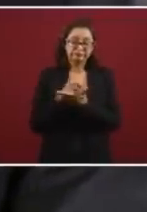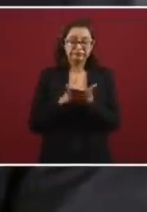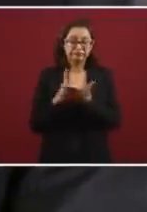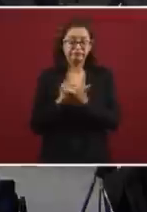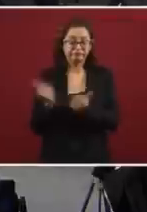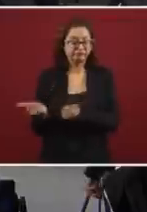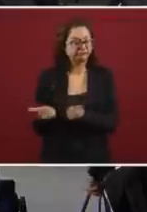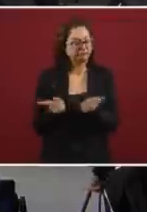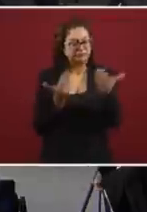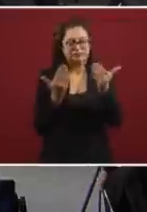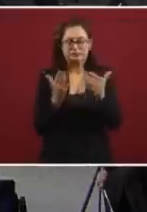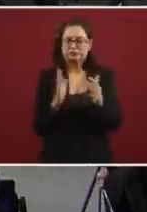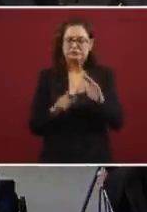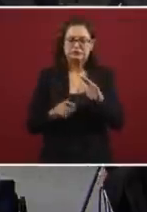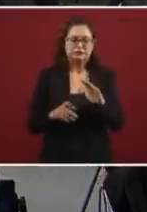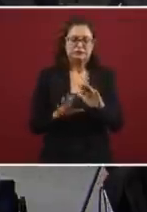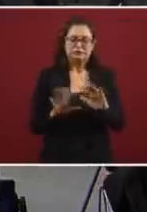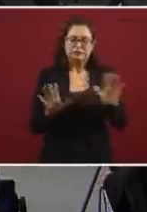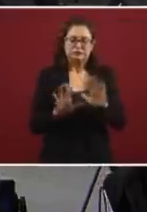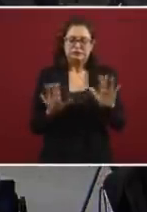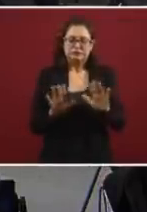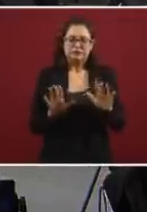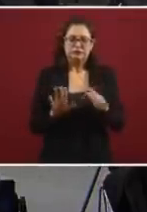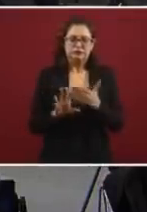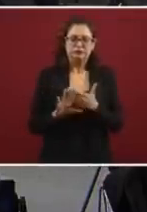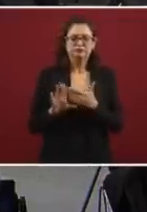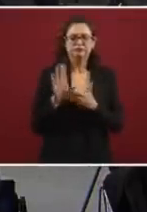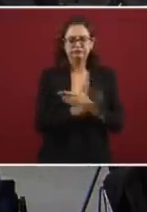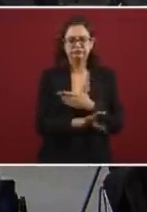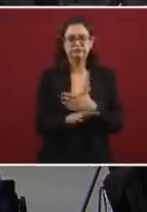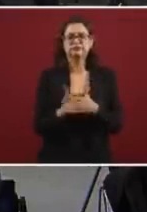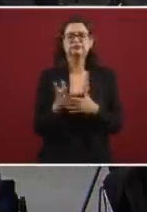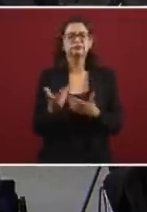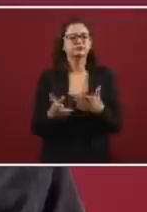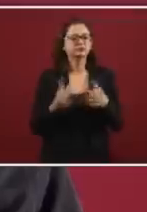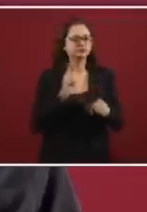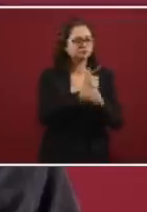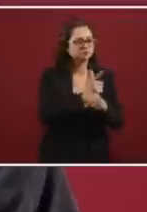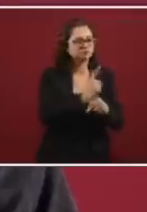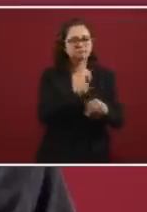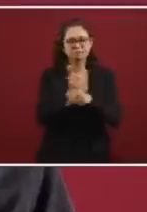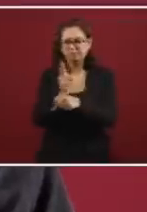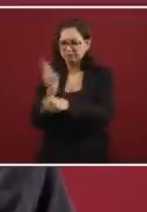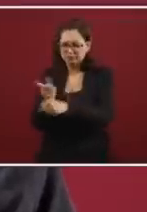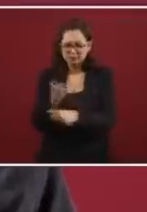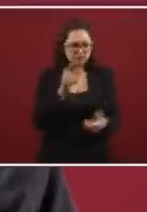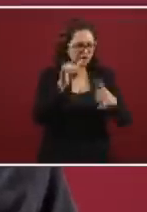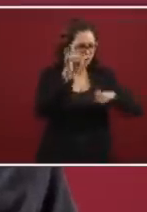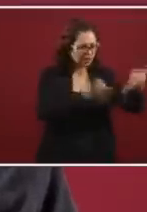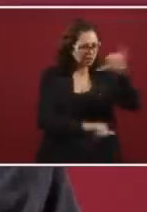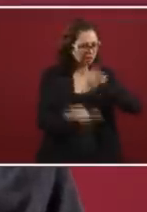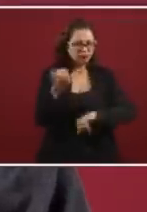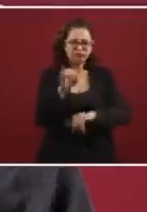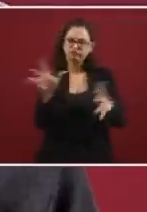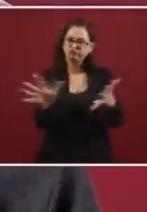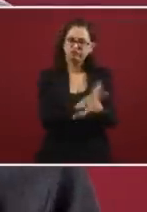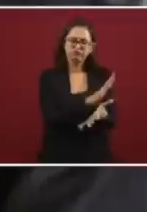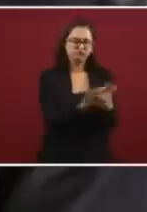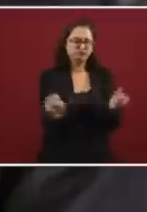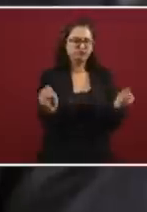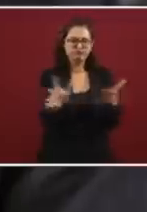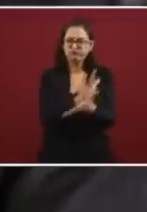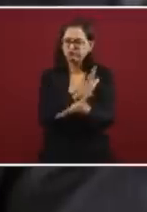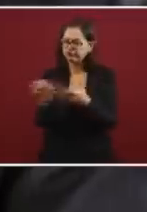se está destruyendo laboratorios constantemente ahora se